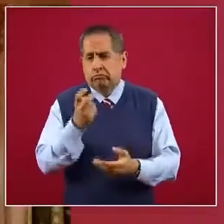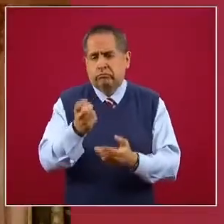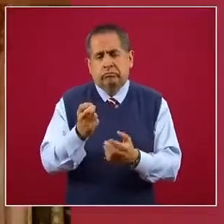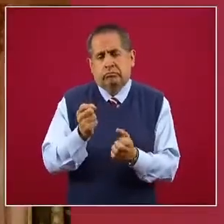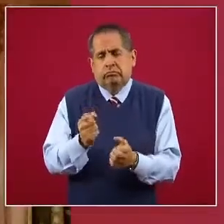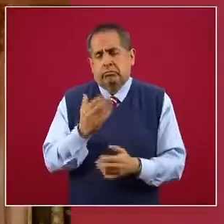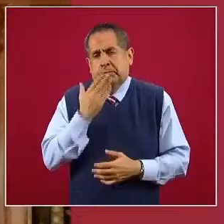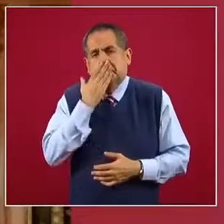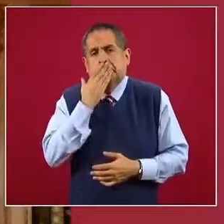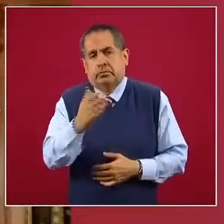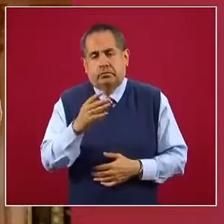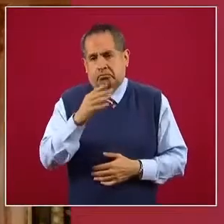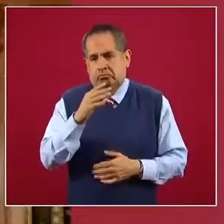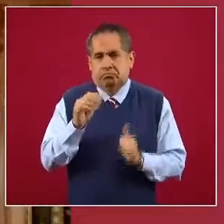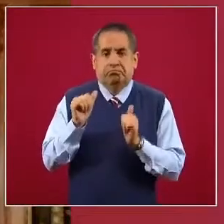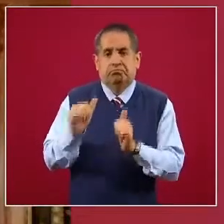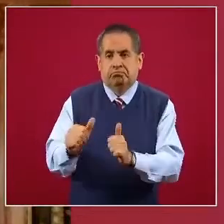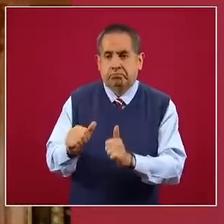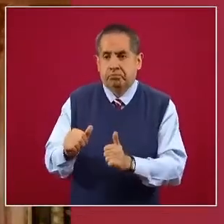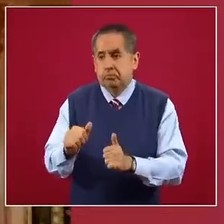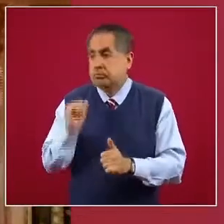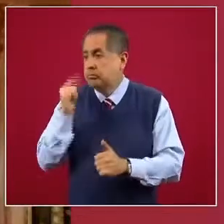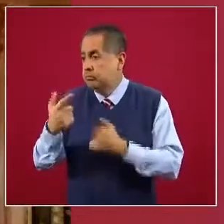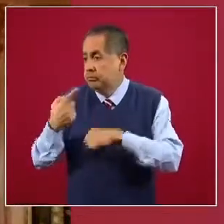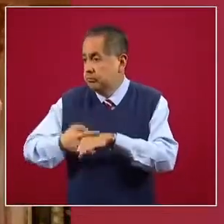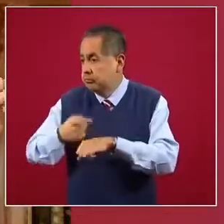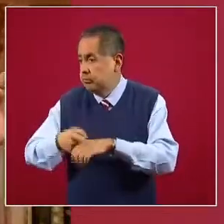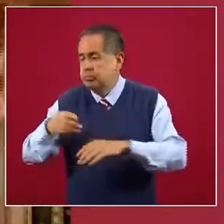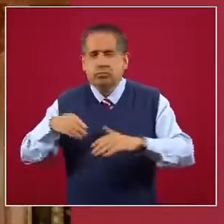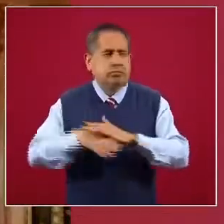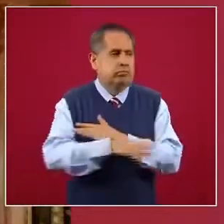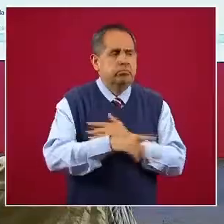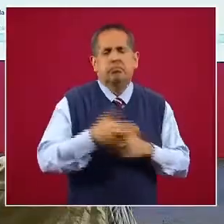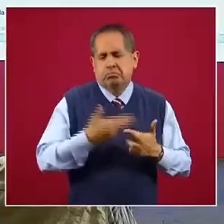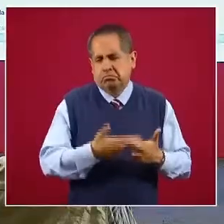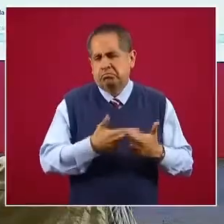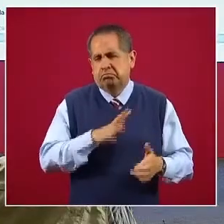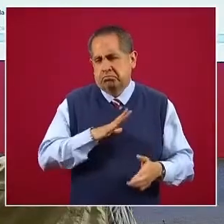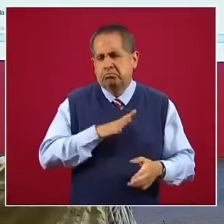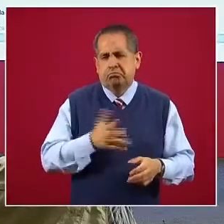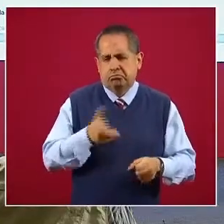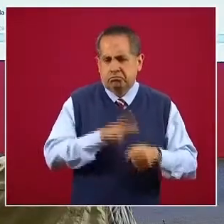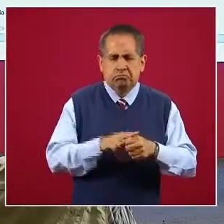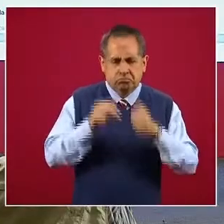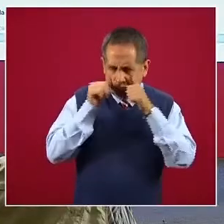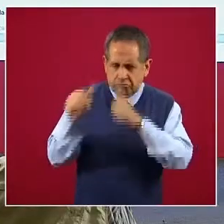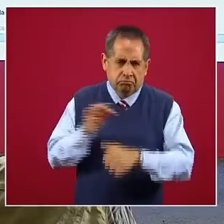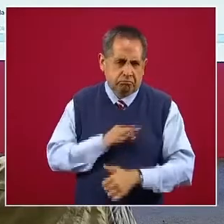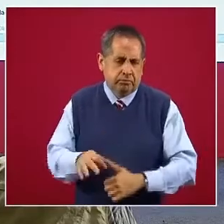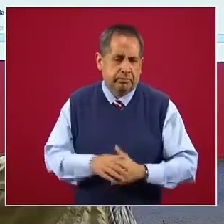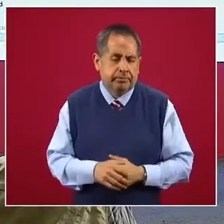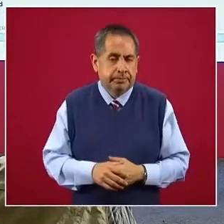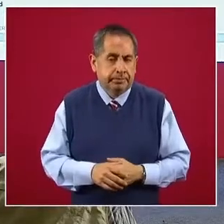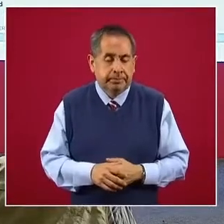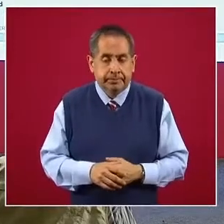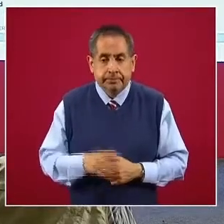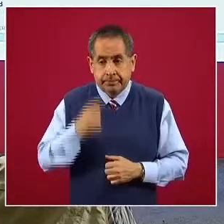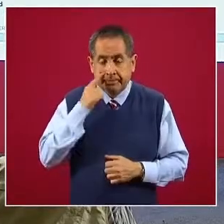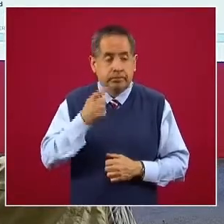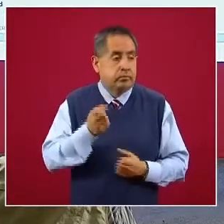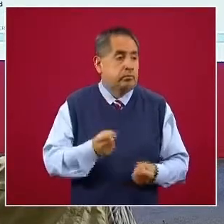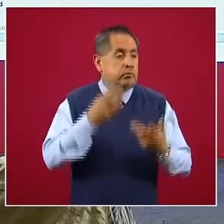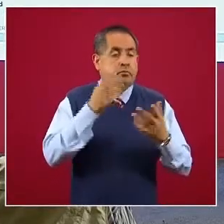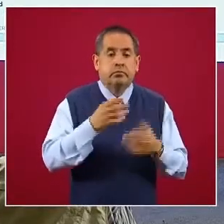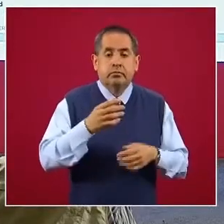que siempre se trata de establecer y buscar como un balance. Veamos la siguiente diapositiva, que son las camas